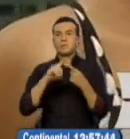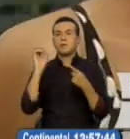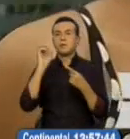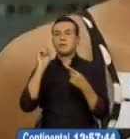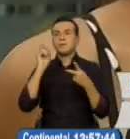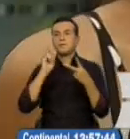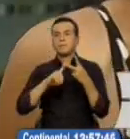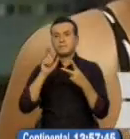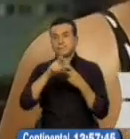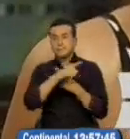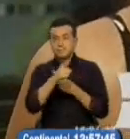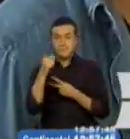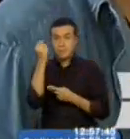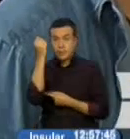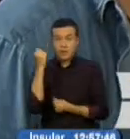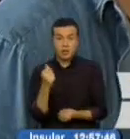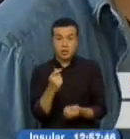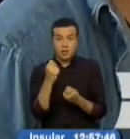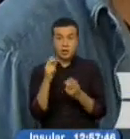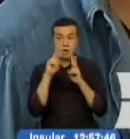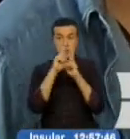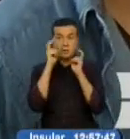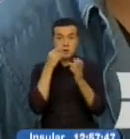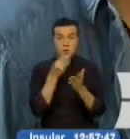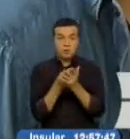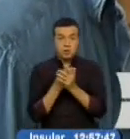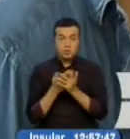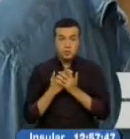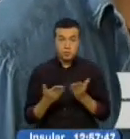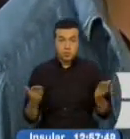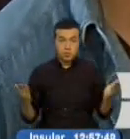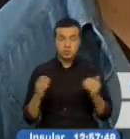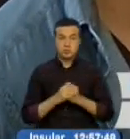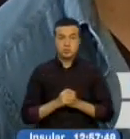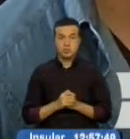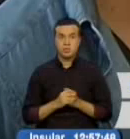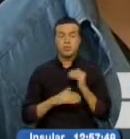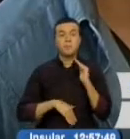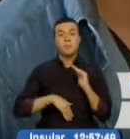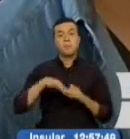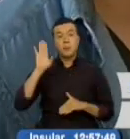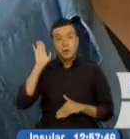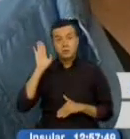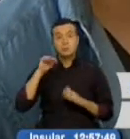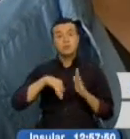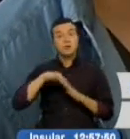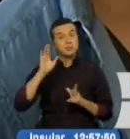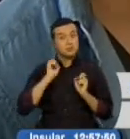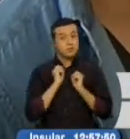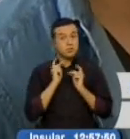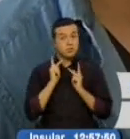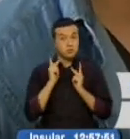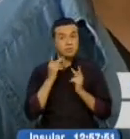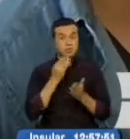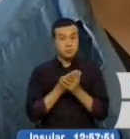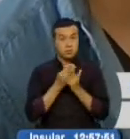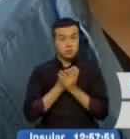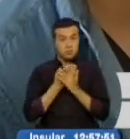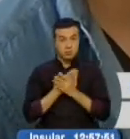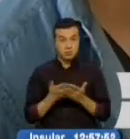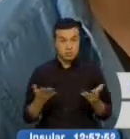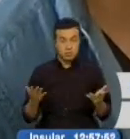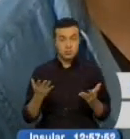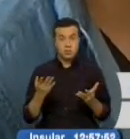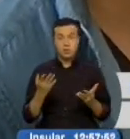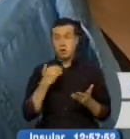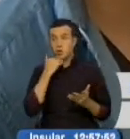cuando uno realmente gasta bastante. El tema de consumo, va a tener más oportunidad de comprar y